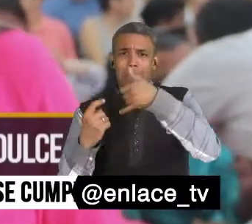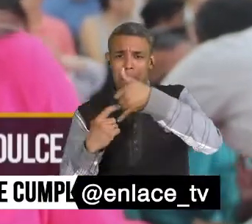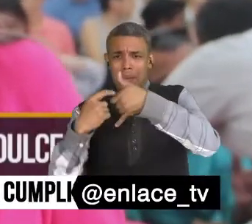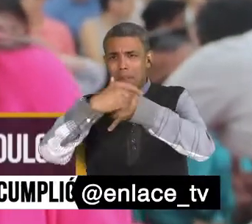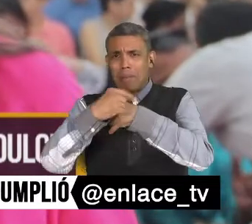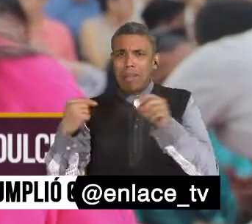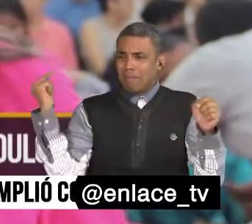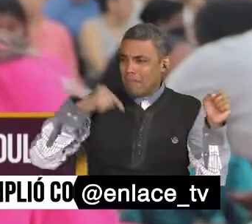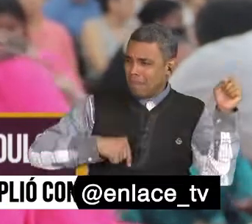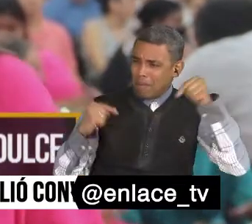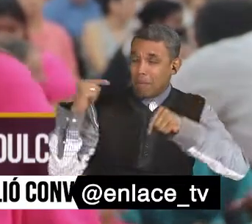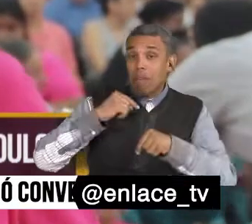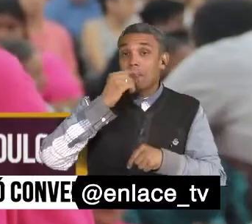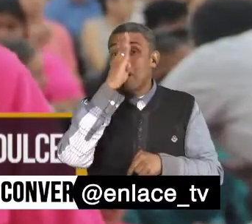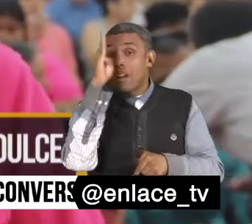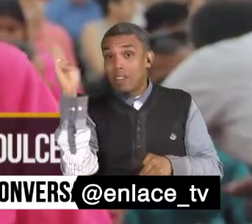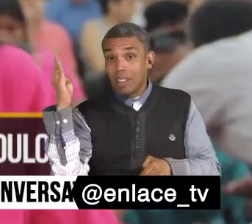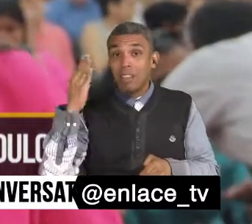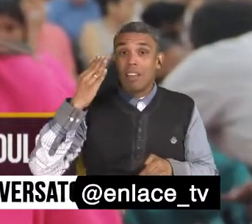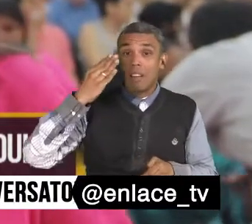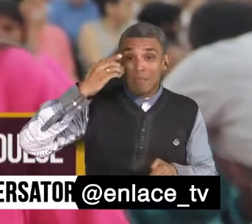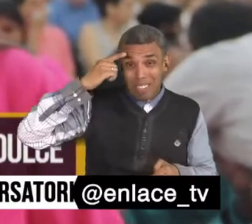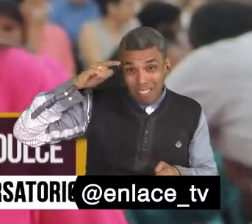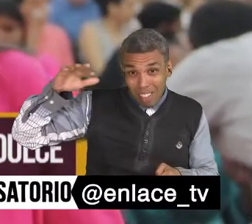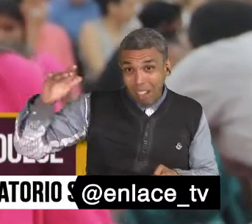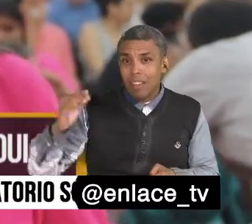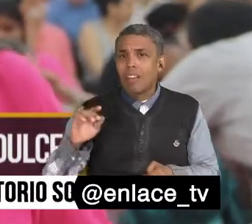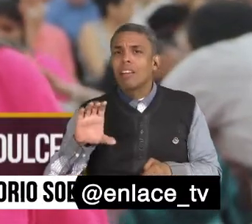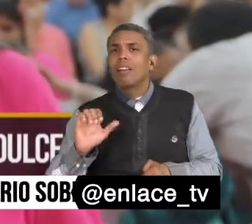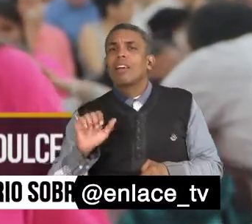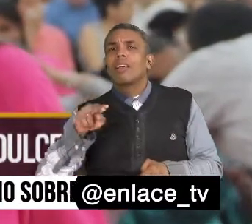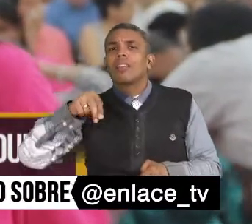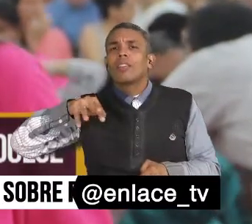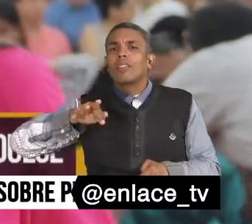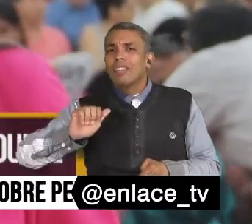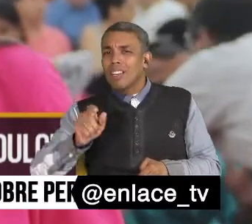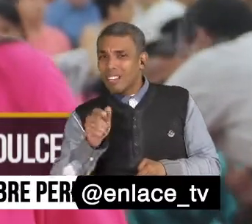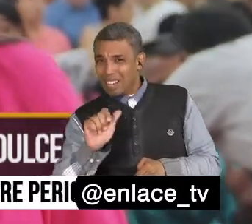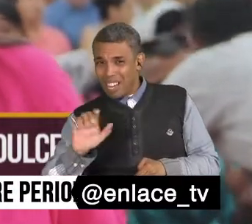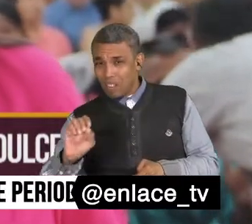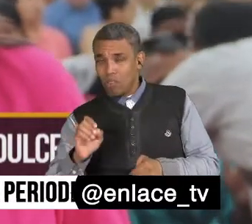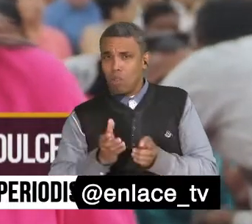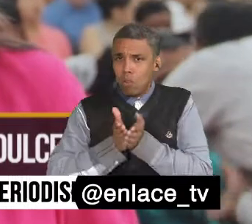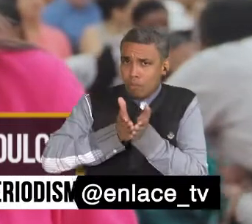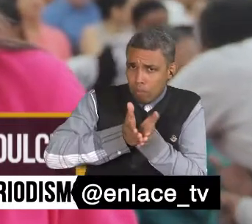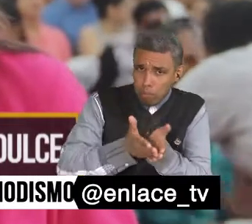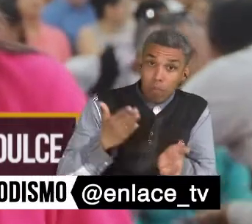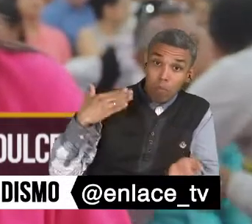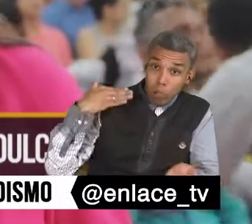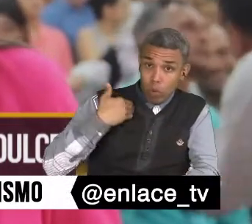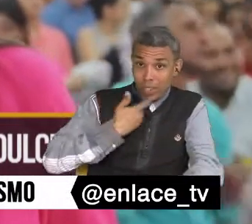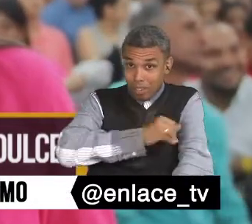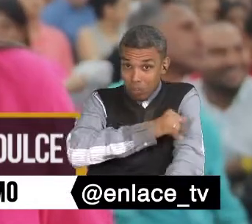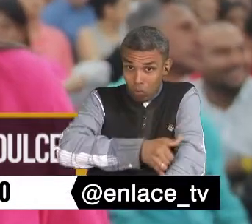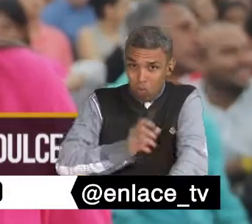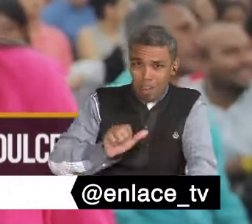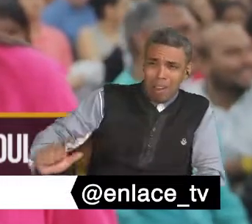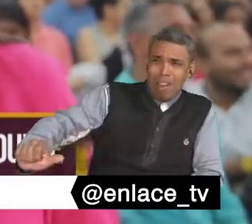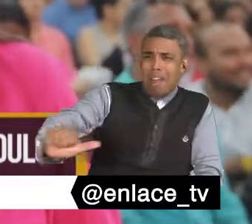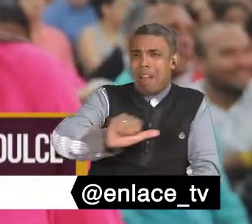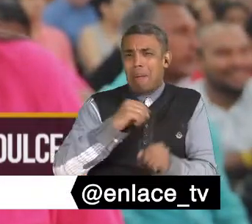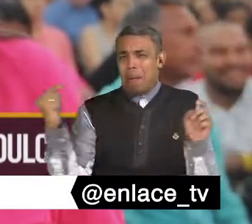señoras de Barranquilla, de Cartagena, Cantagallo, Puerto Wilches, Yondó, que también vienen a participar en el festival. Más de